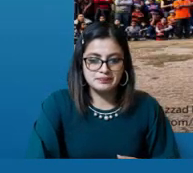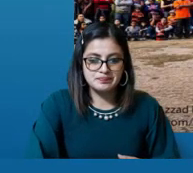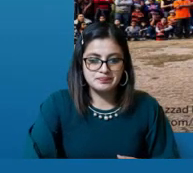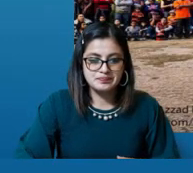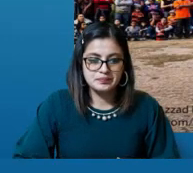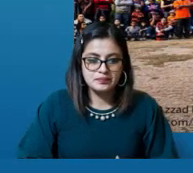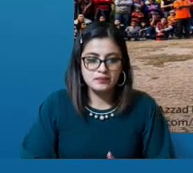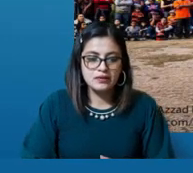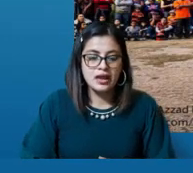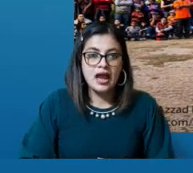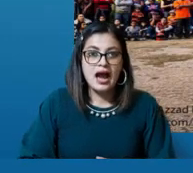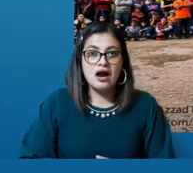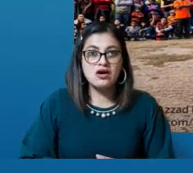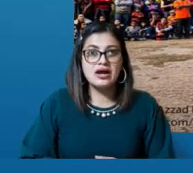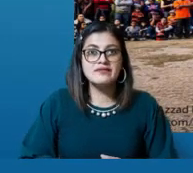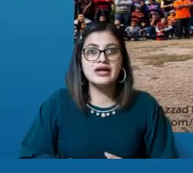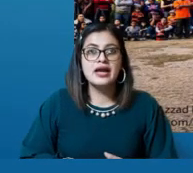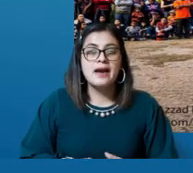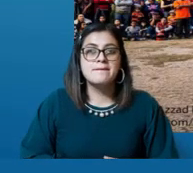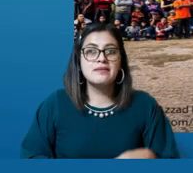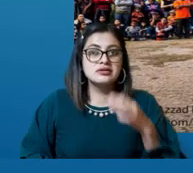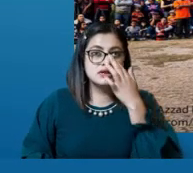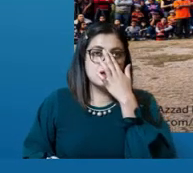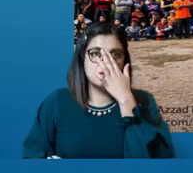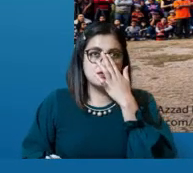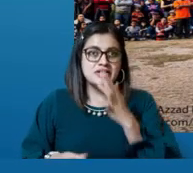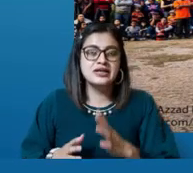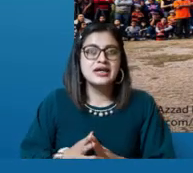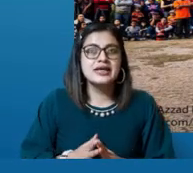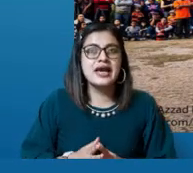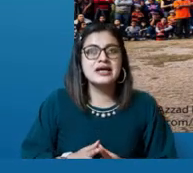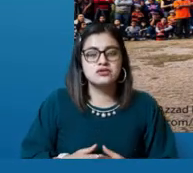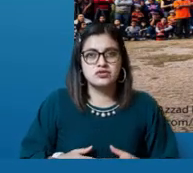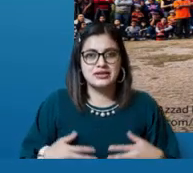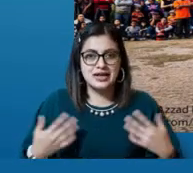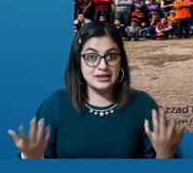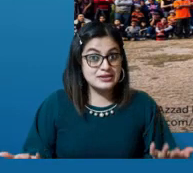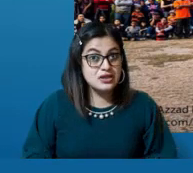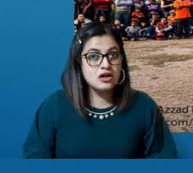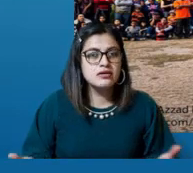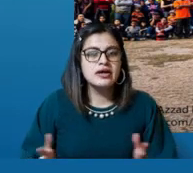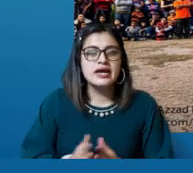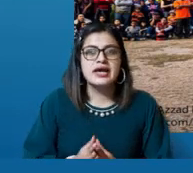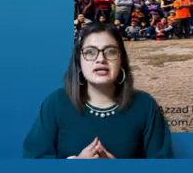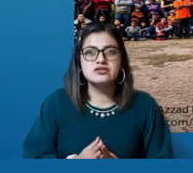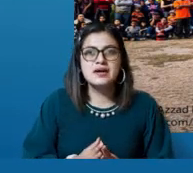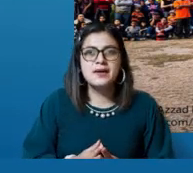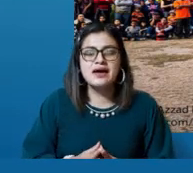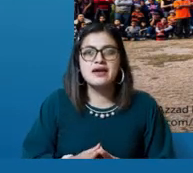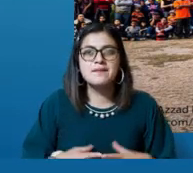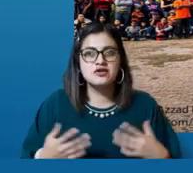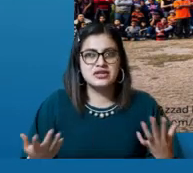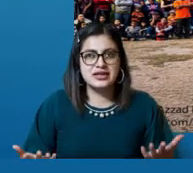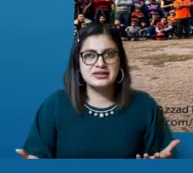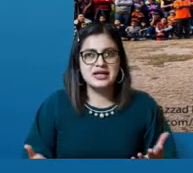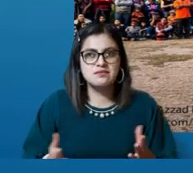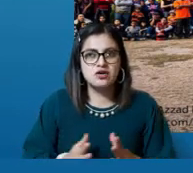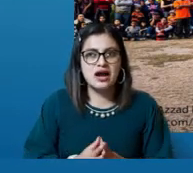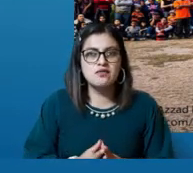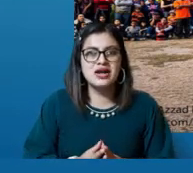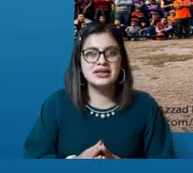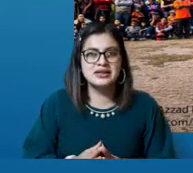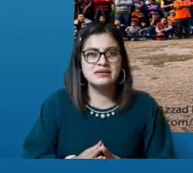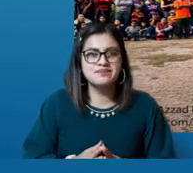costumbre. Ahora bien, vamos a definir qué es una tradición. Es una palabra procedente